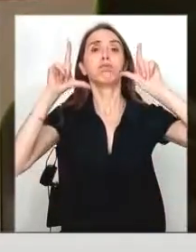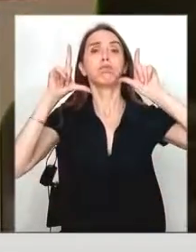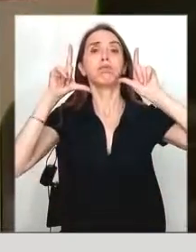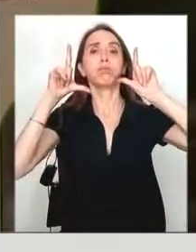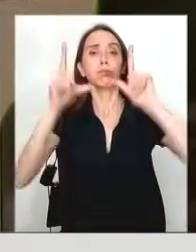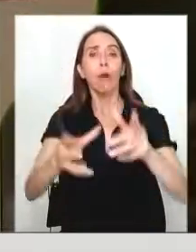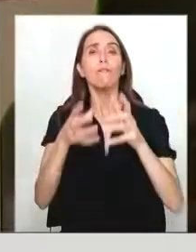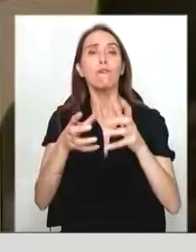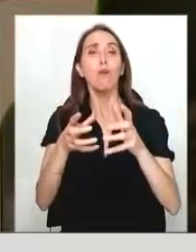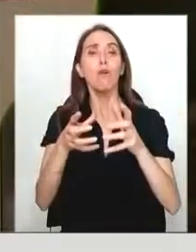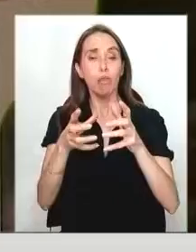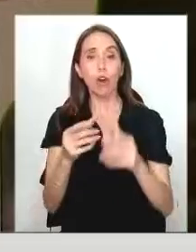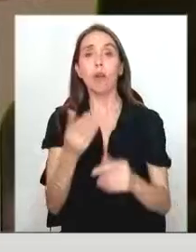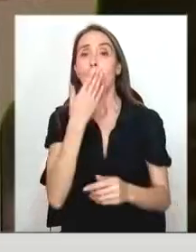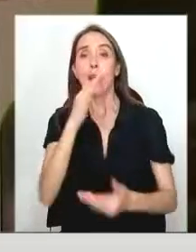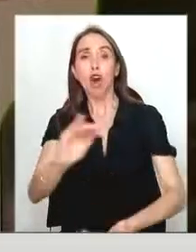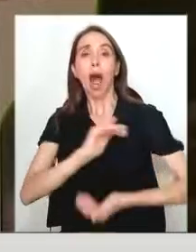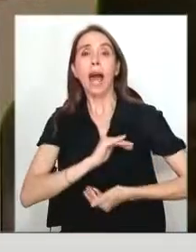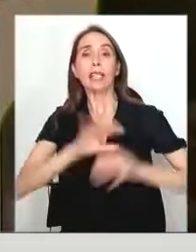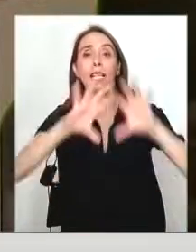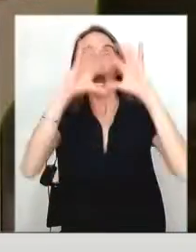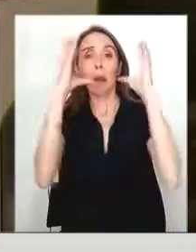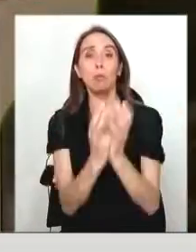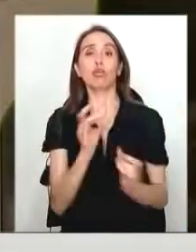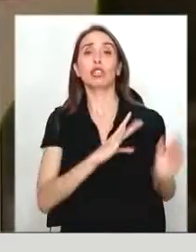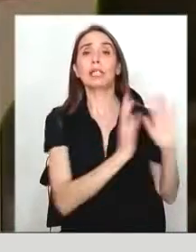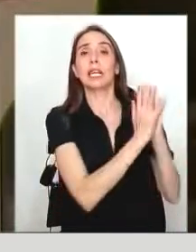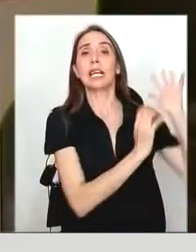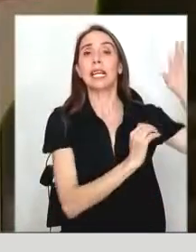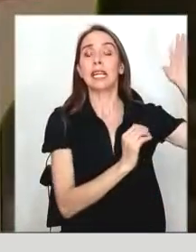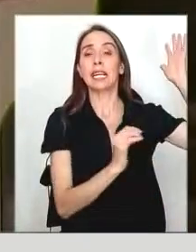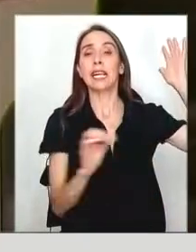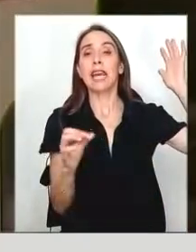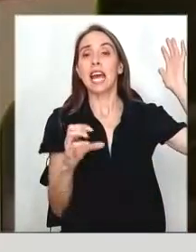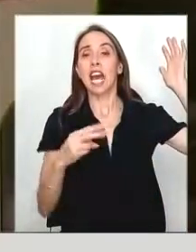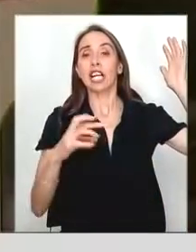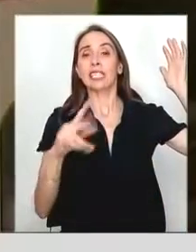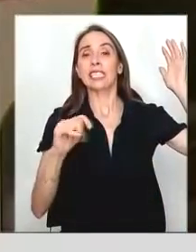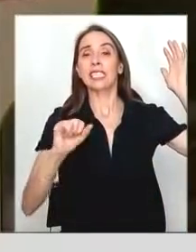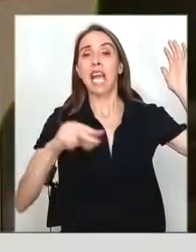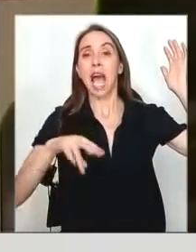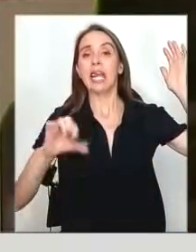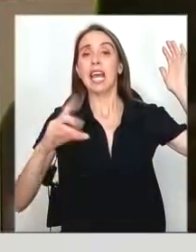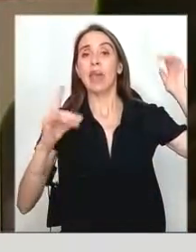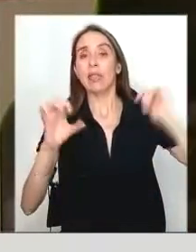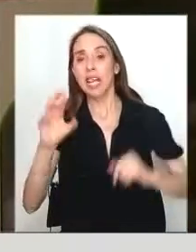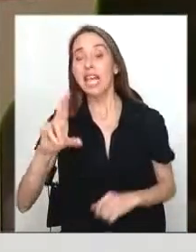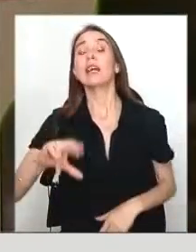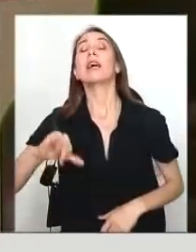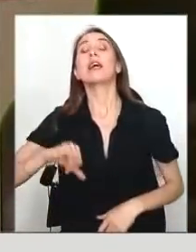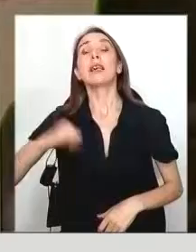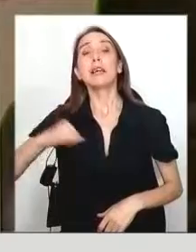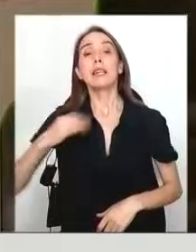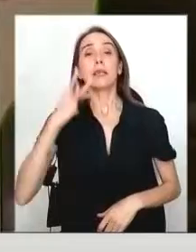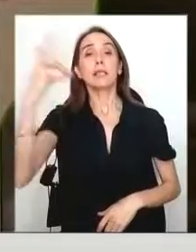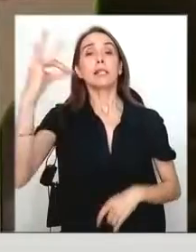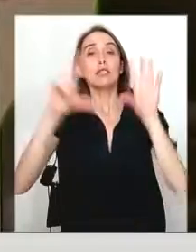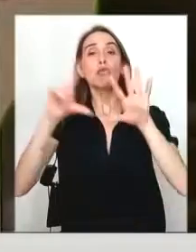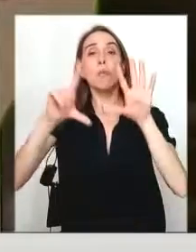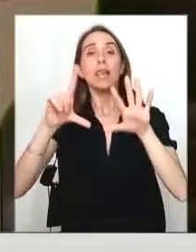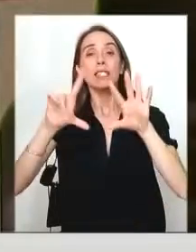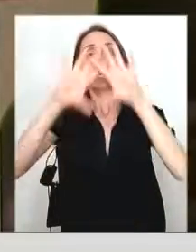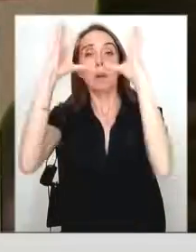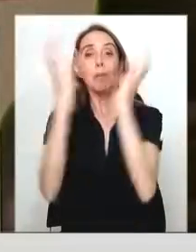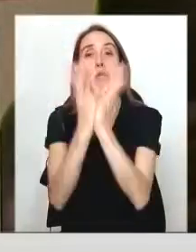la mejor arquera del mundo, chilena, Christian Endler. Tenemos la selección femenina sub-17 clasificada a un mundial de mujeres.